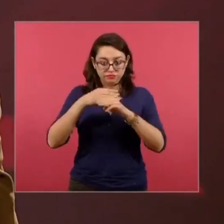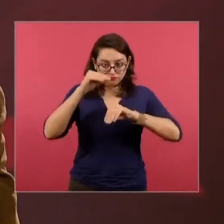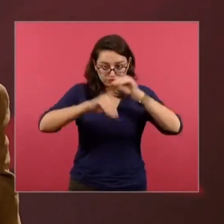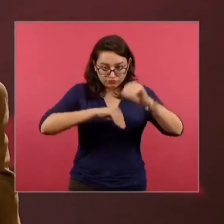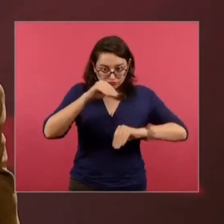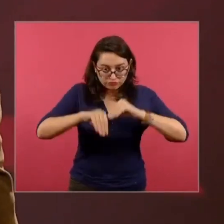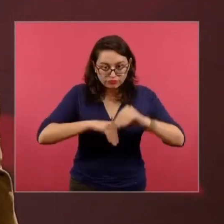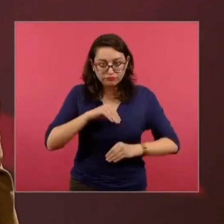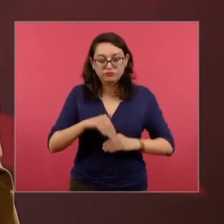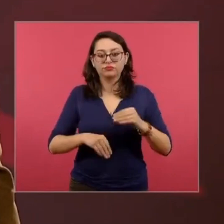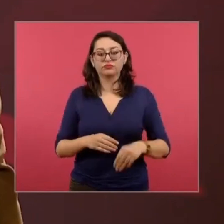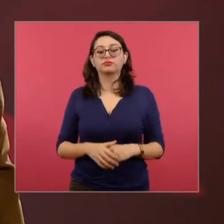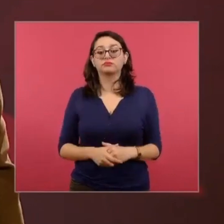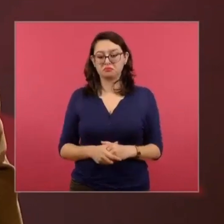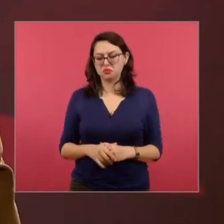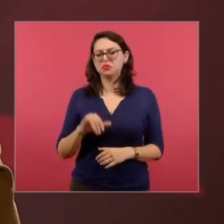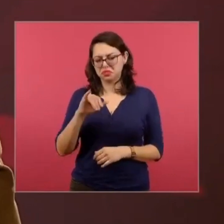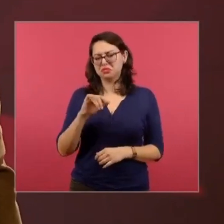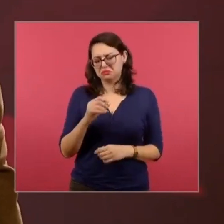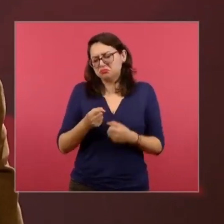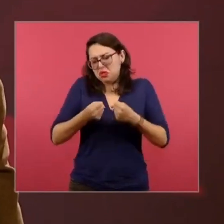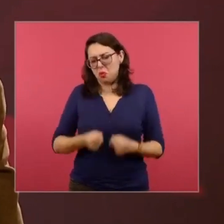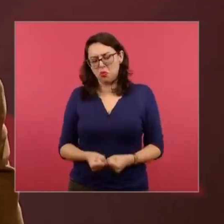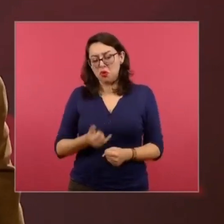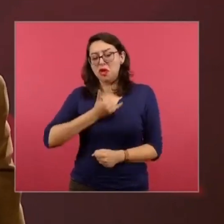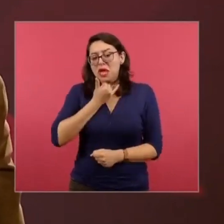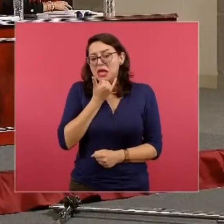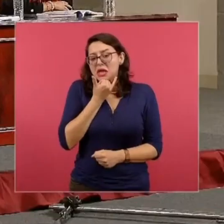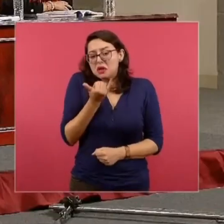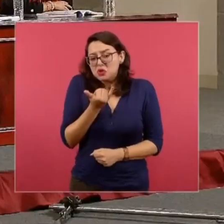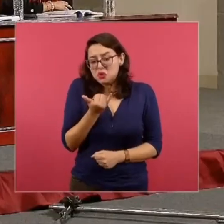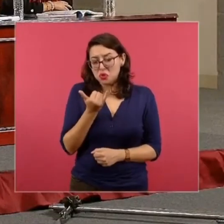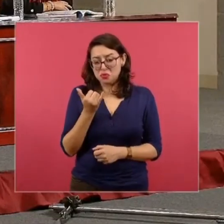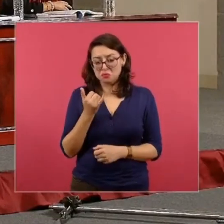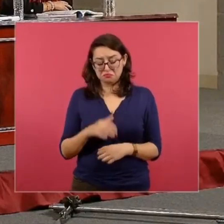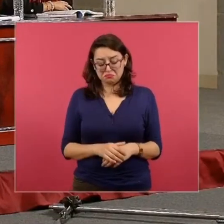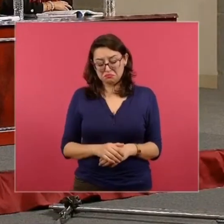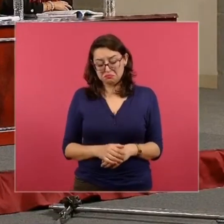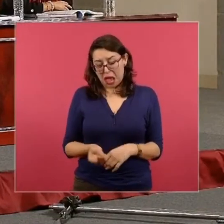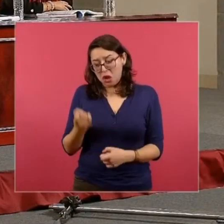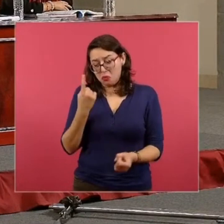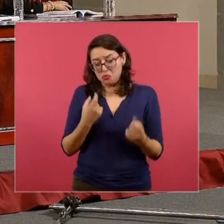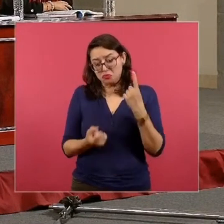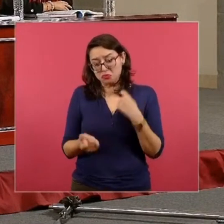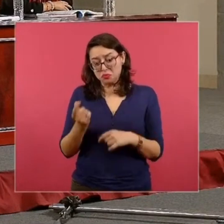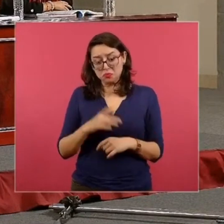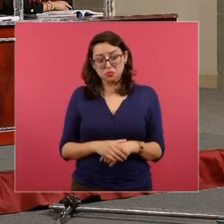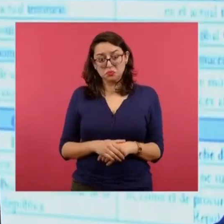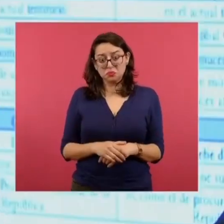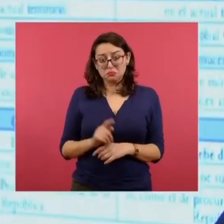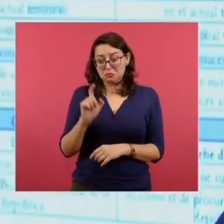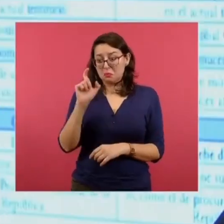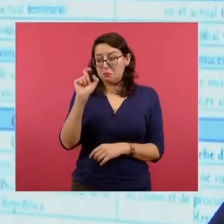editorial, si hay áreas de oportunidad, si se encuentran más de 20, ¿quién